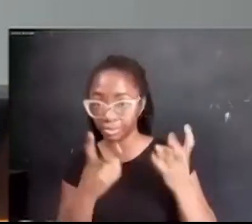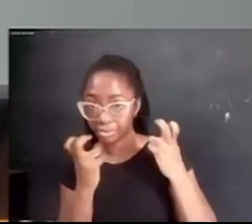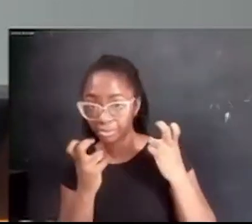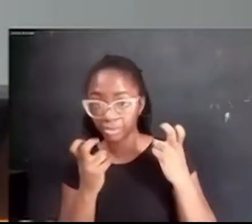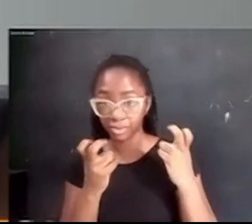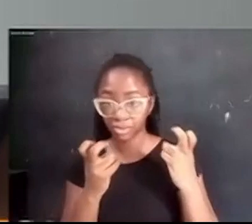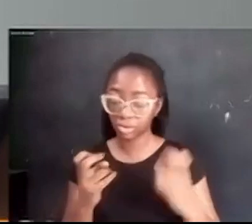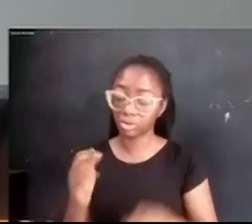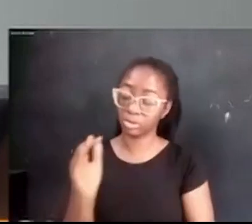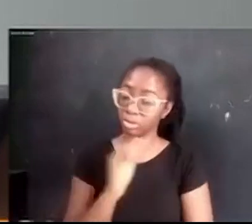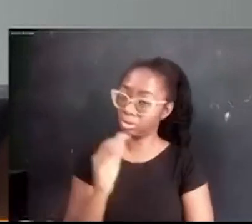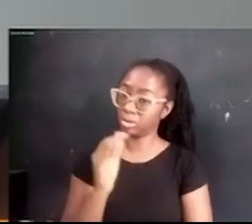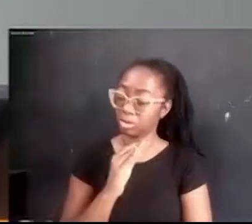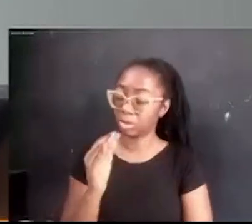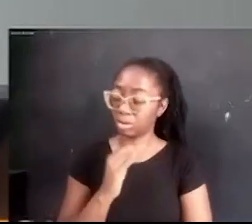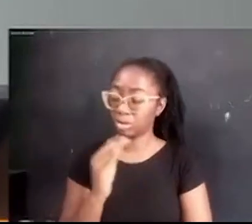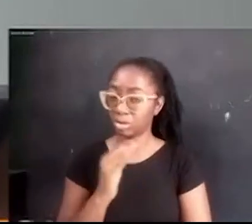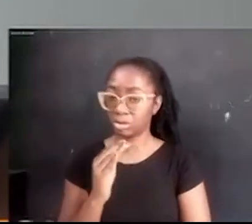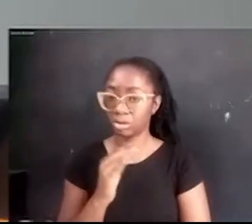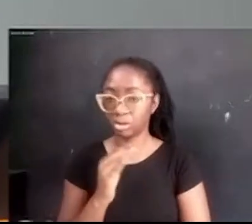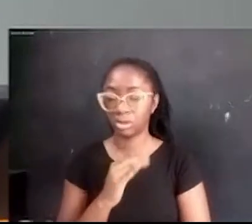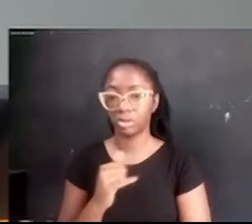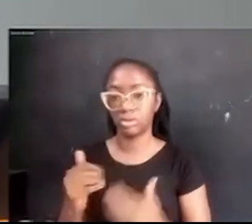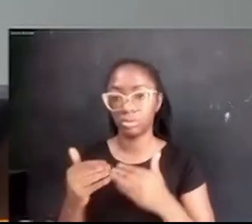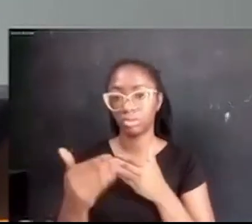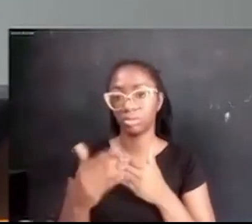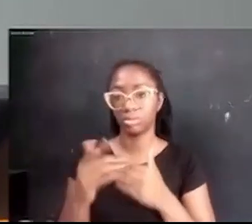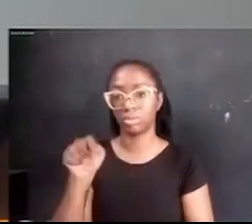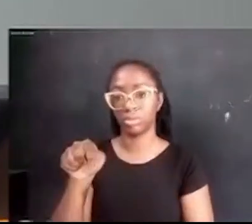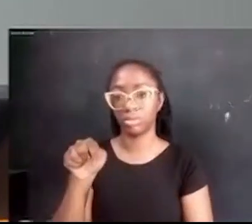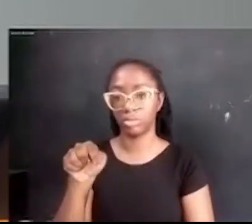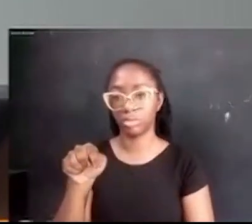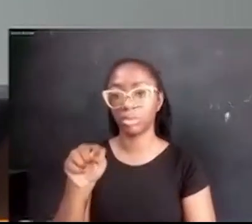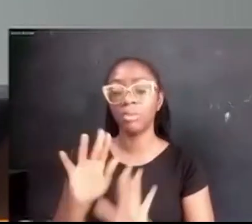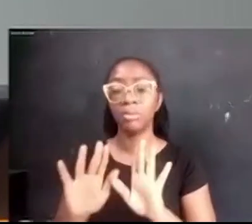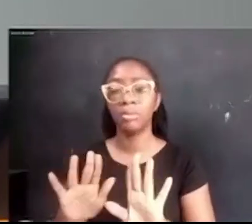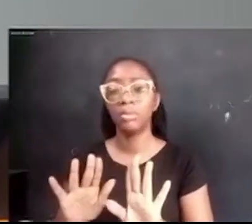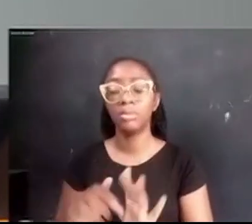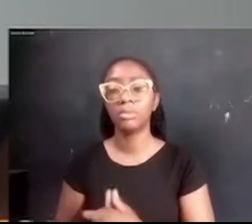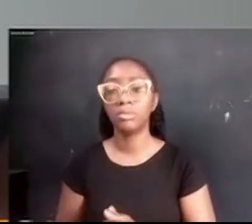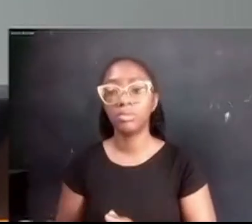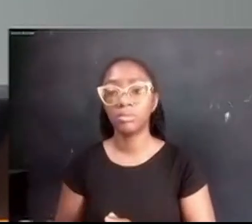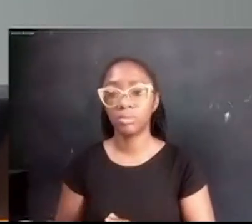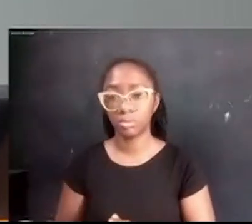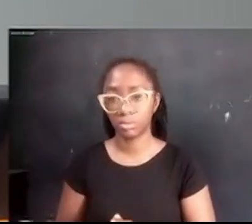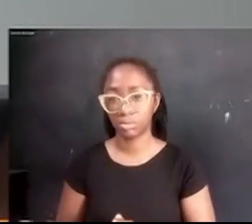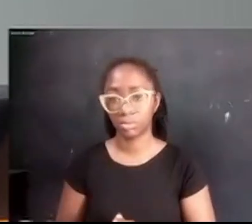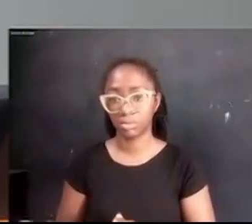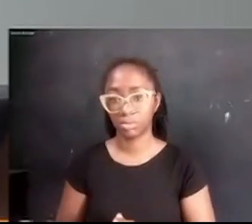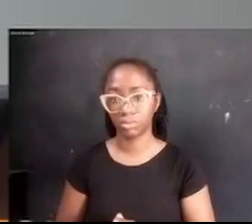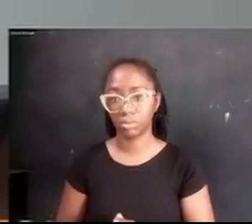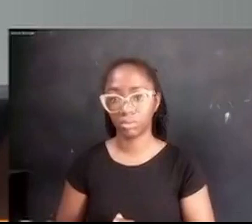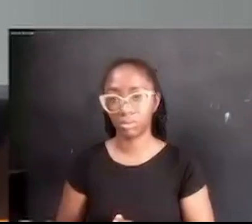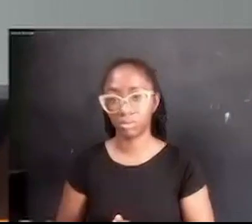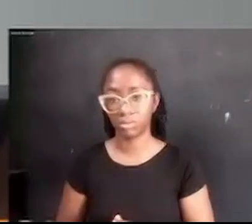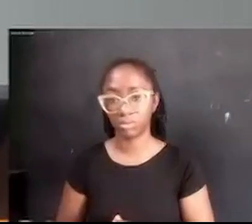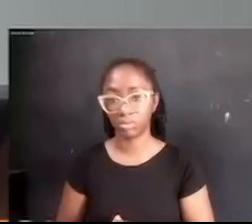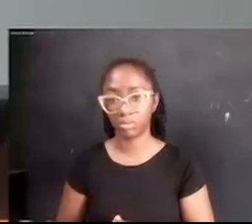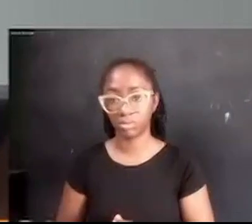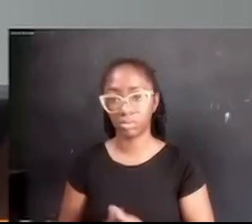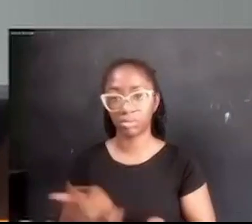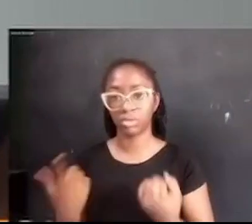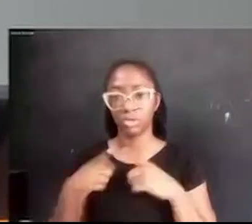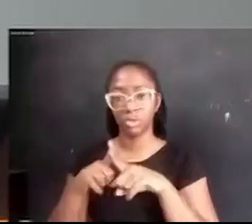a veces, mentalidades, representaciones, etcétera, de manera muy sencilla, como una